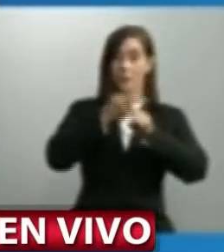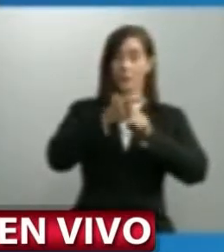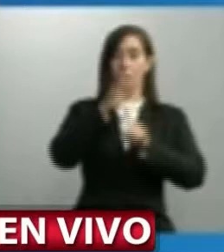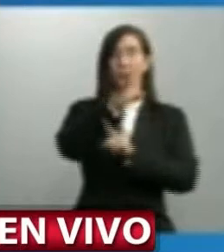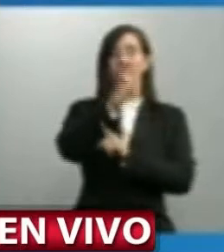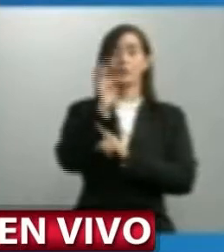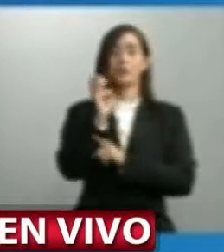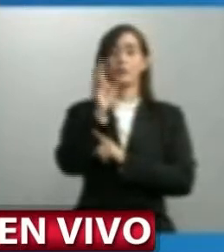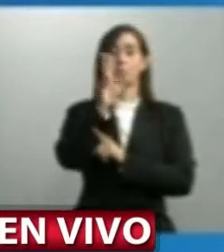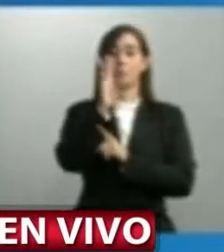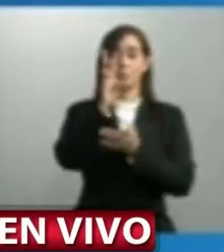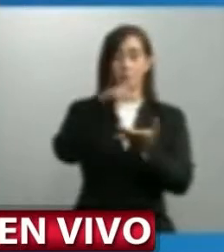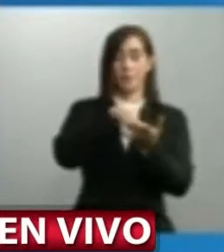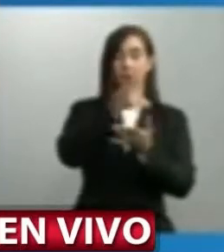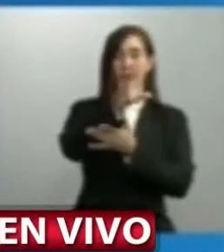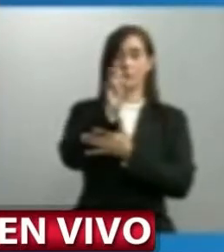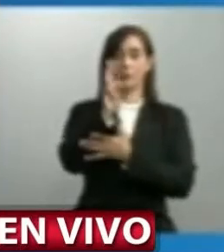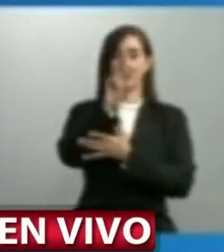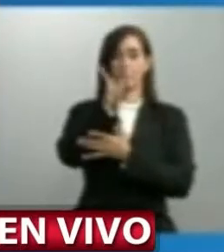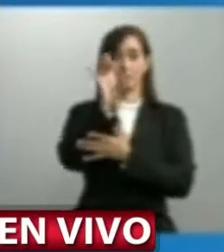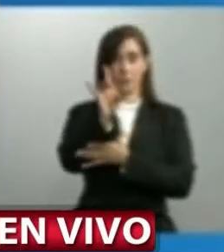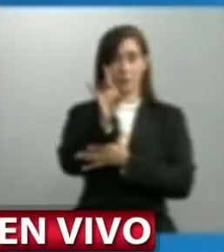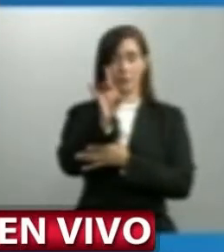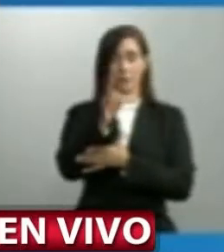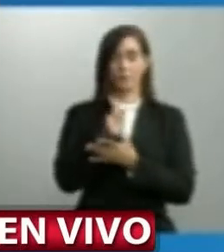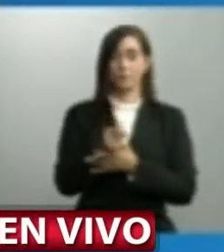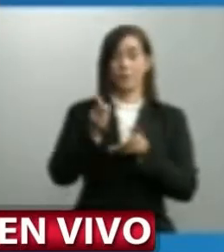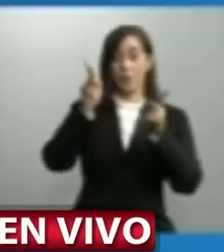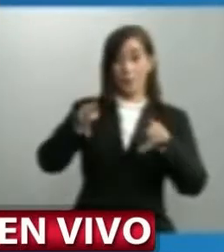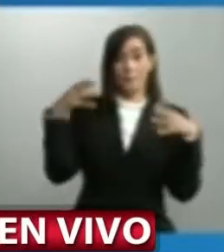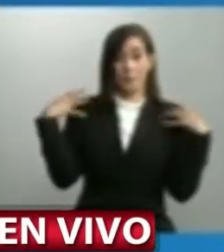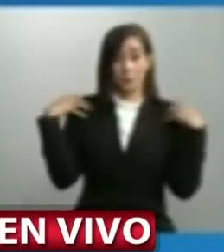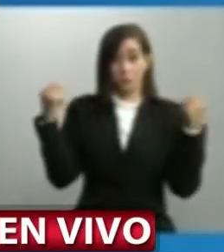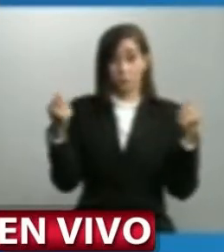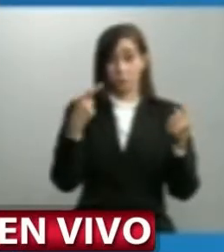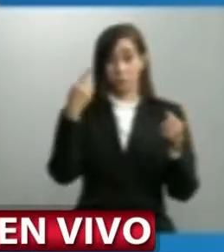6.328. Los descartados,